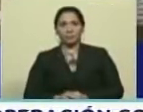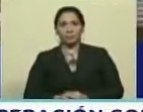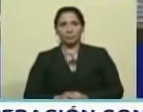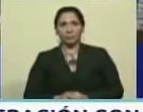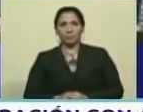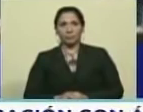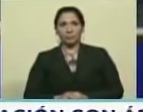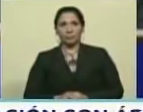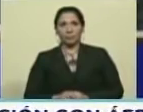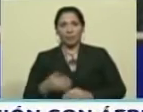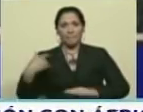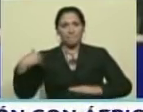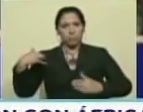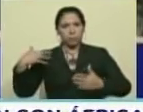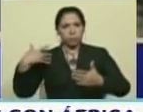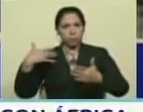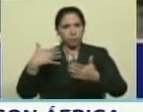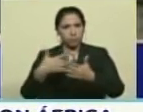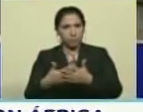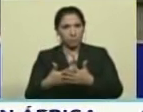Pasó el tiempo,